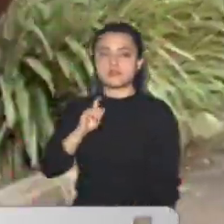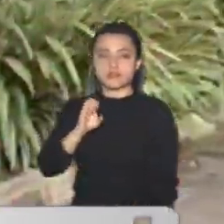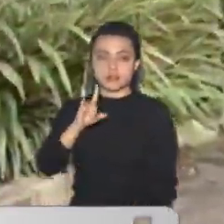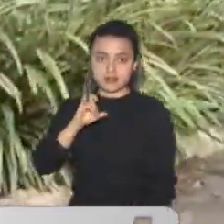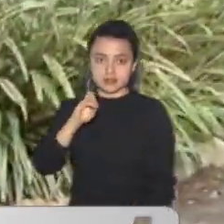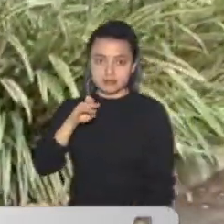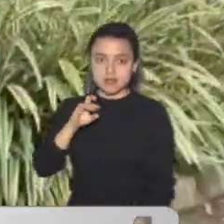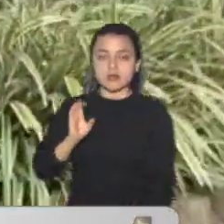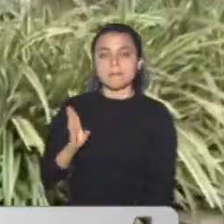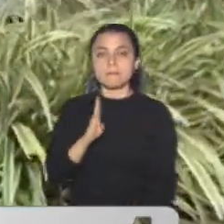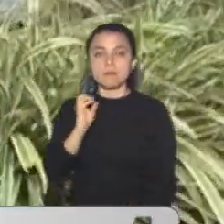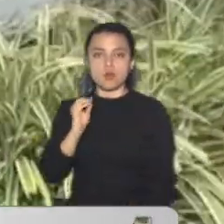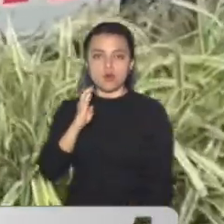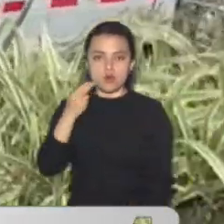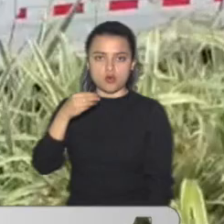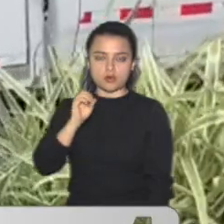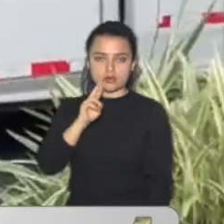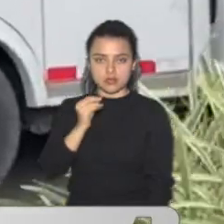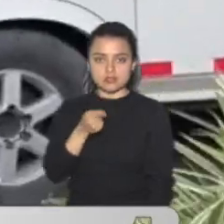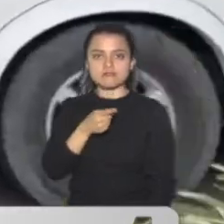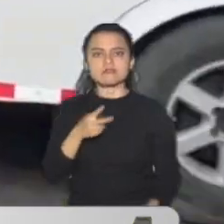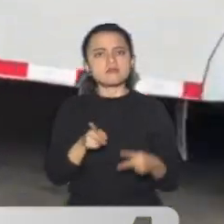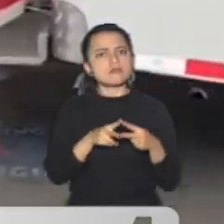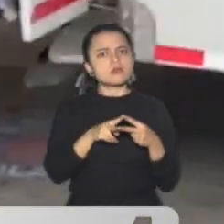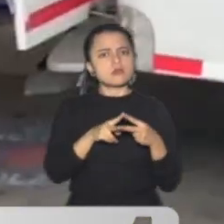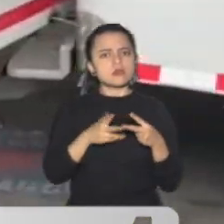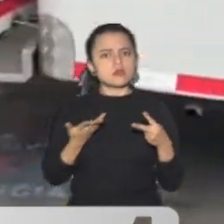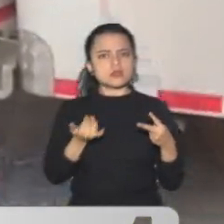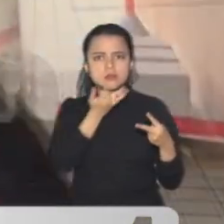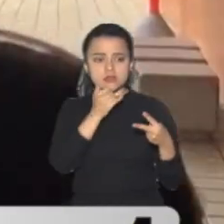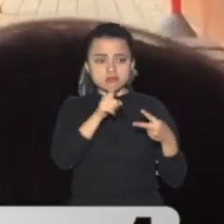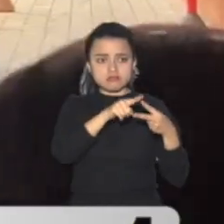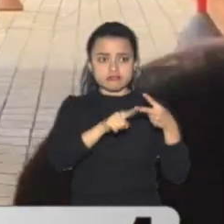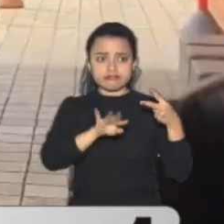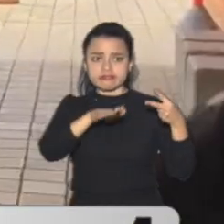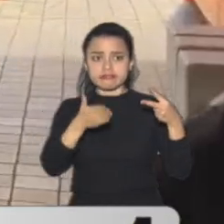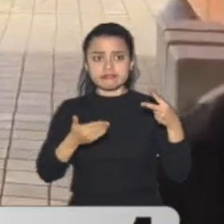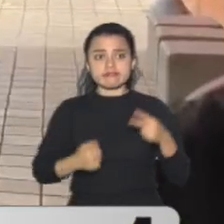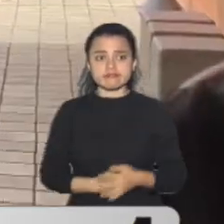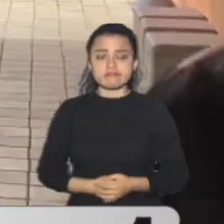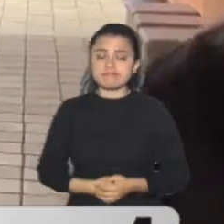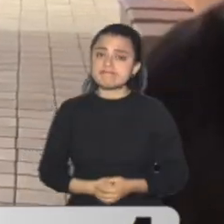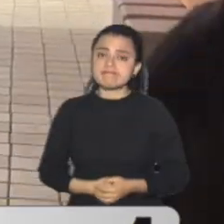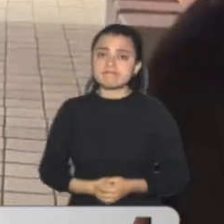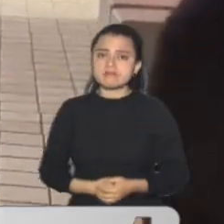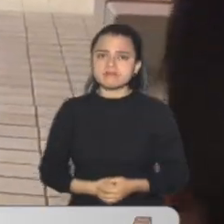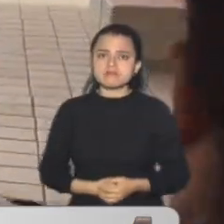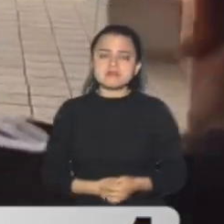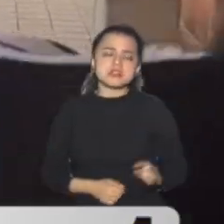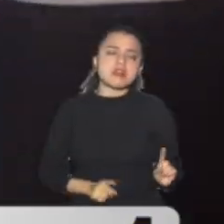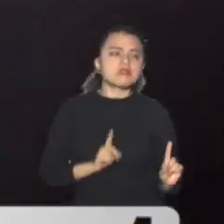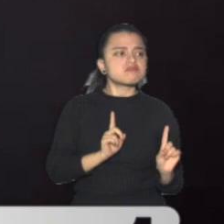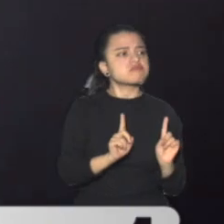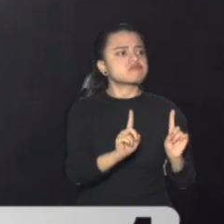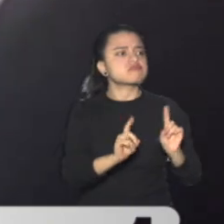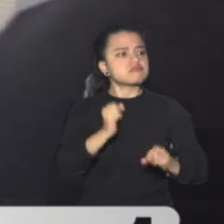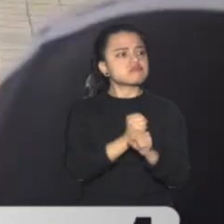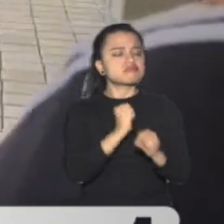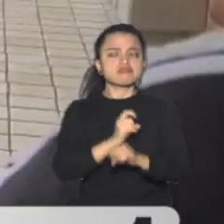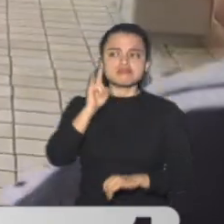se adelantaban algunas operaciones en la carretera fueron atacados por el clan del golfo en este momento las autoridades adelantan las investigaciones